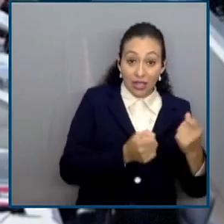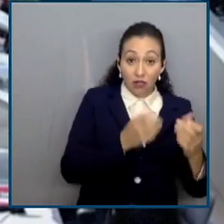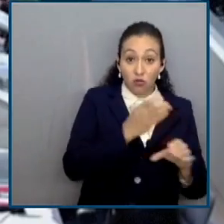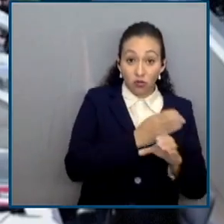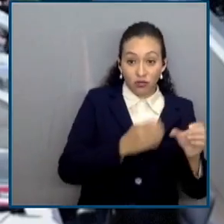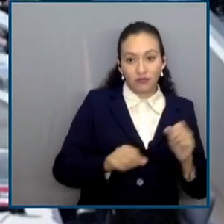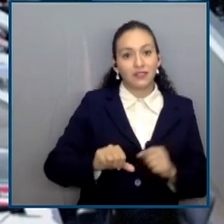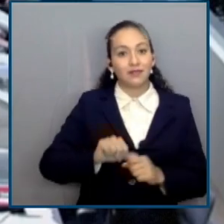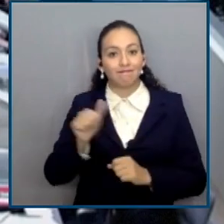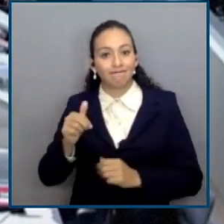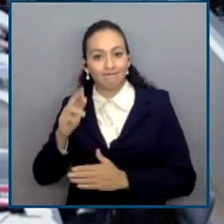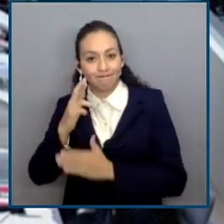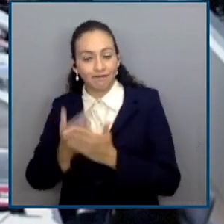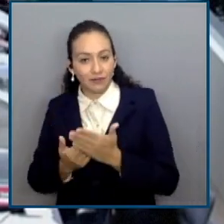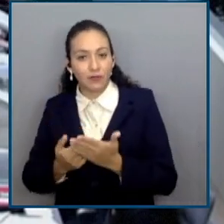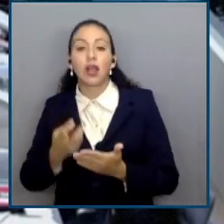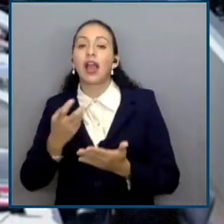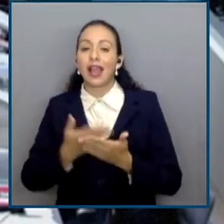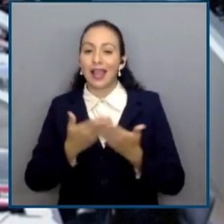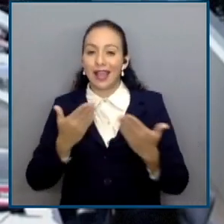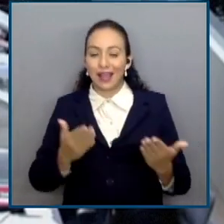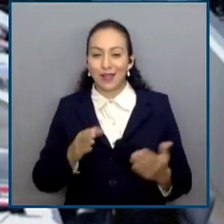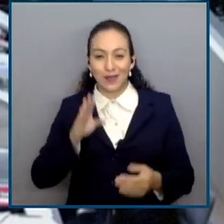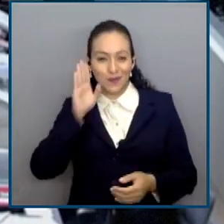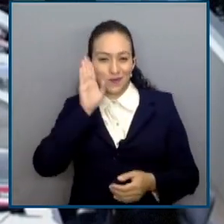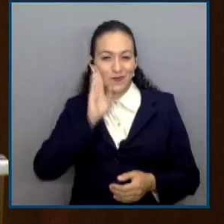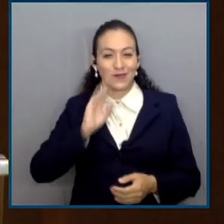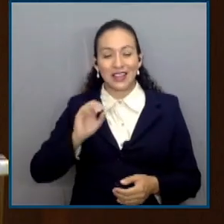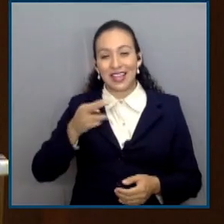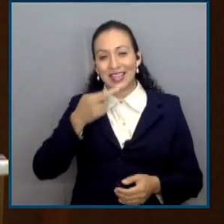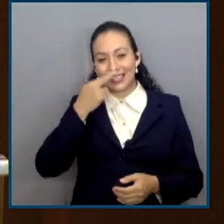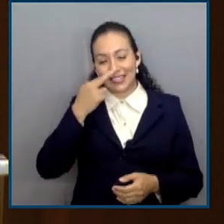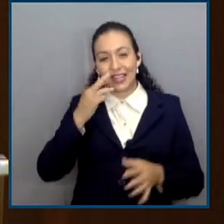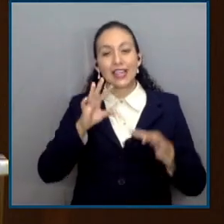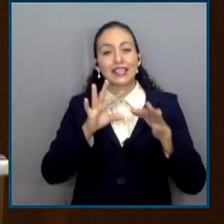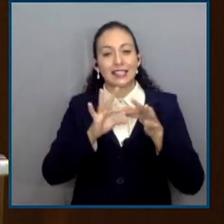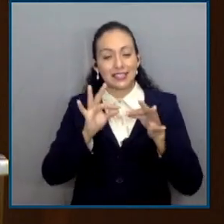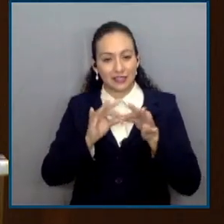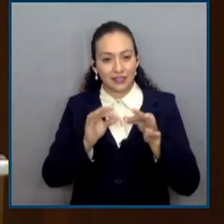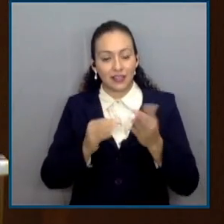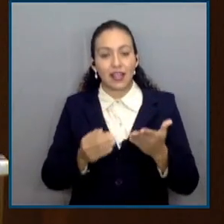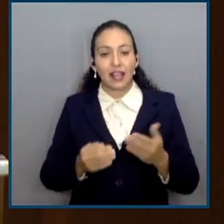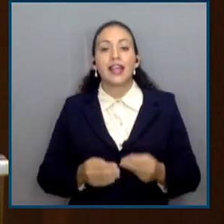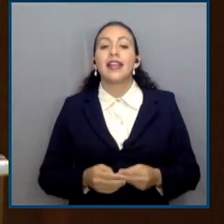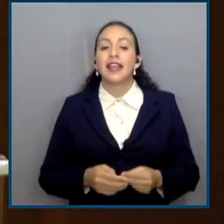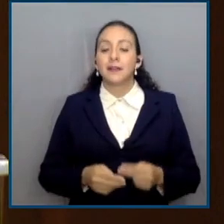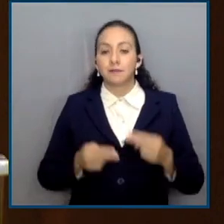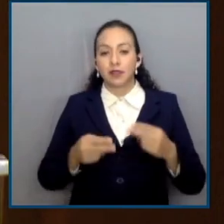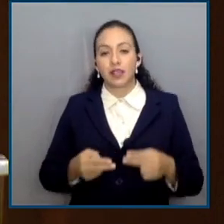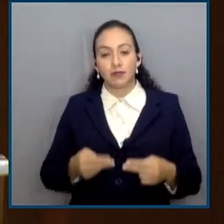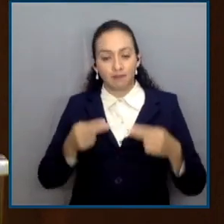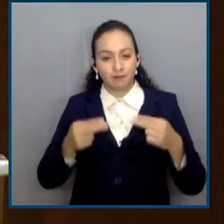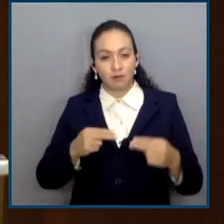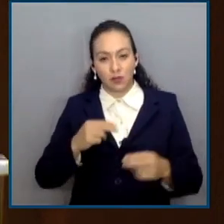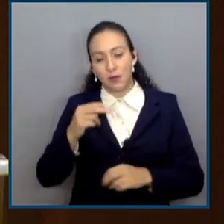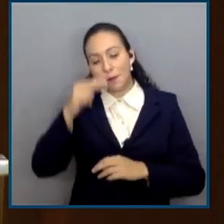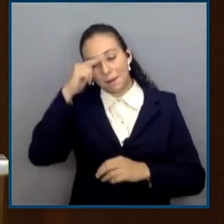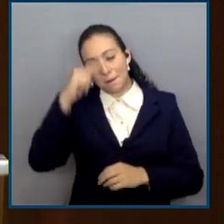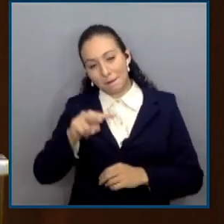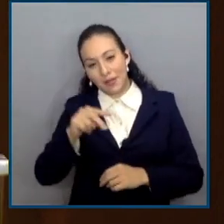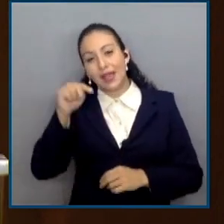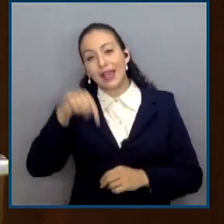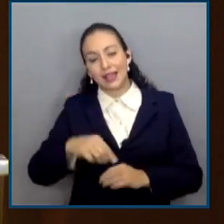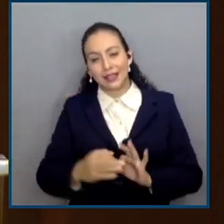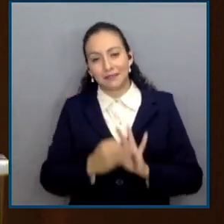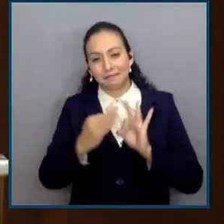Ríos Farjat al presentar el libro Derecho del Comercio Internacional Mexicano en la Suprema Corte de Justicia de la Nación. En el auditorio